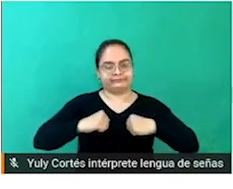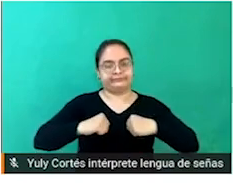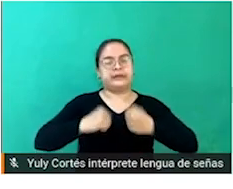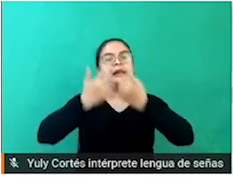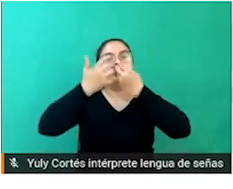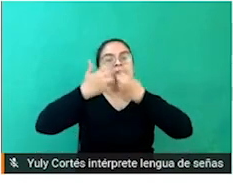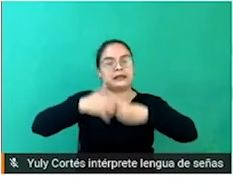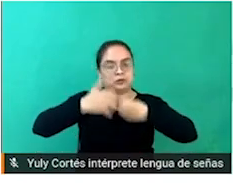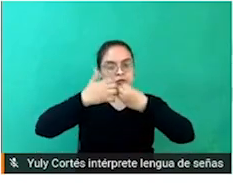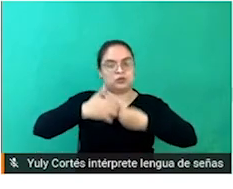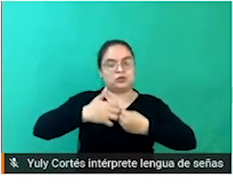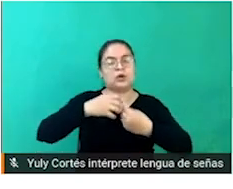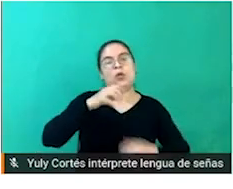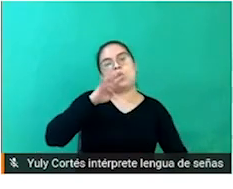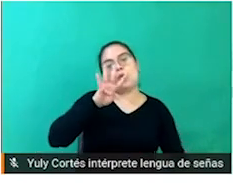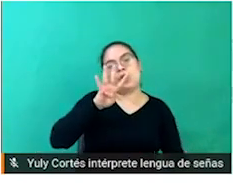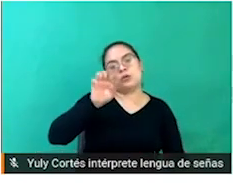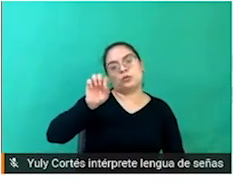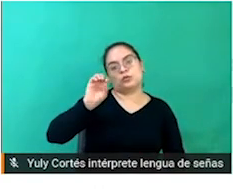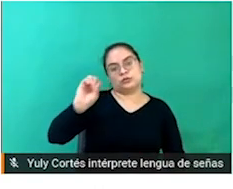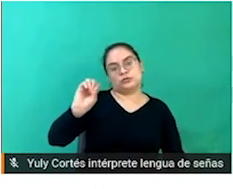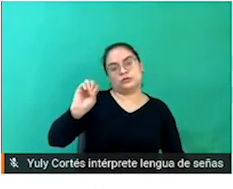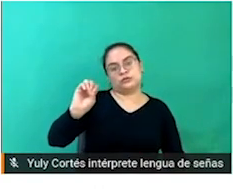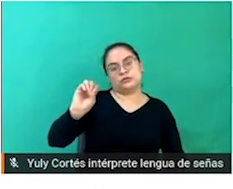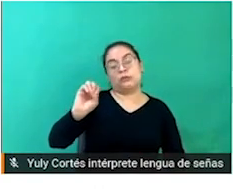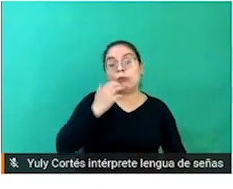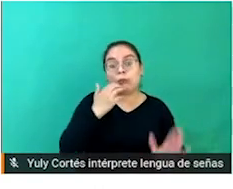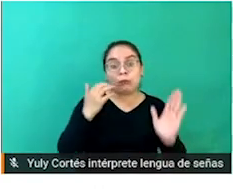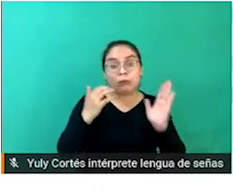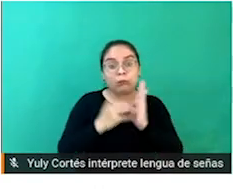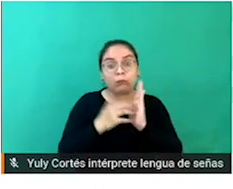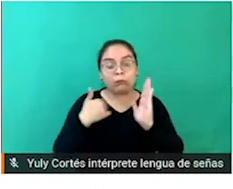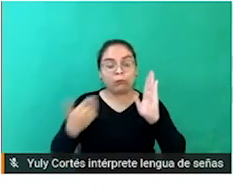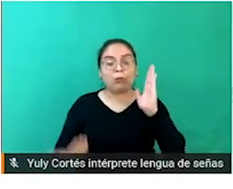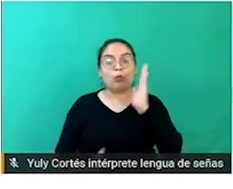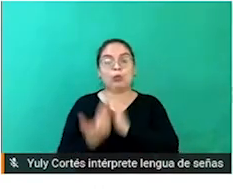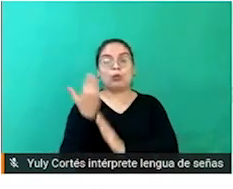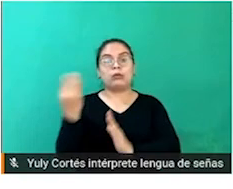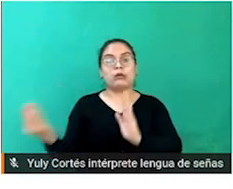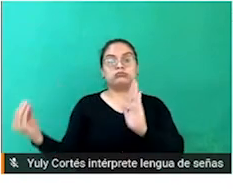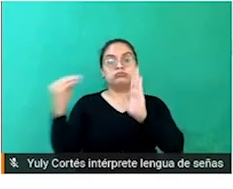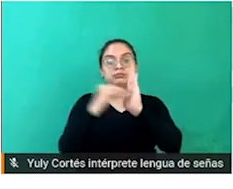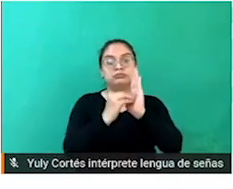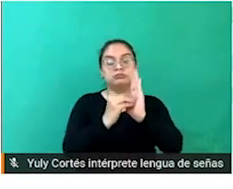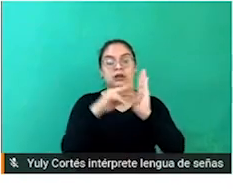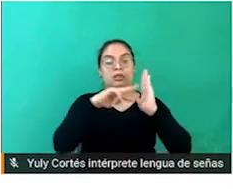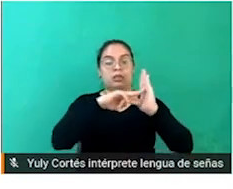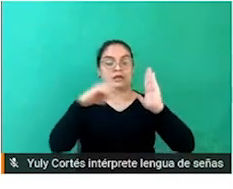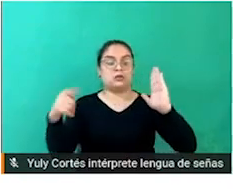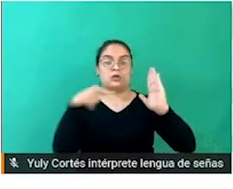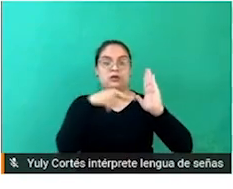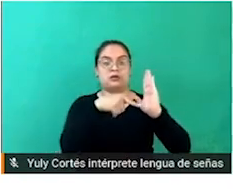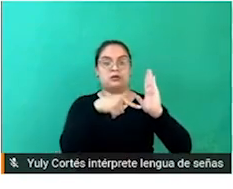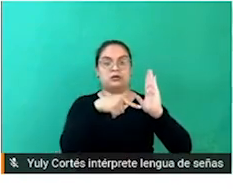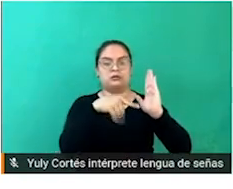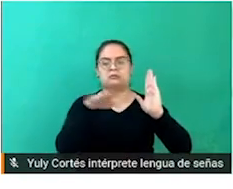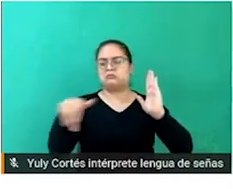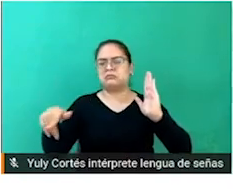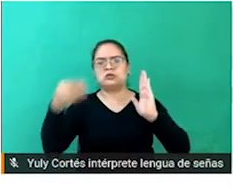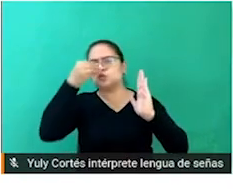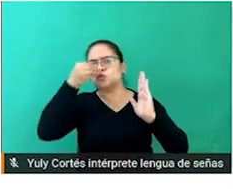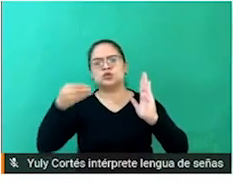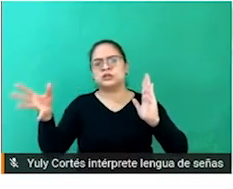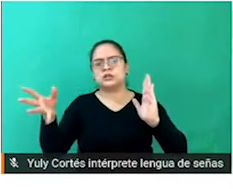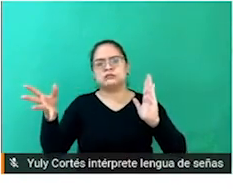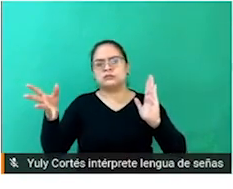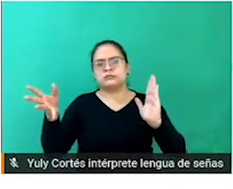Industria 4.0. Porque no tiene sentido implementar una nueva tecnología sobre algo que es desperdicio dentro